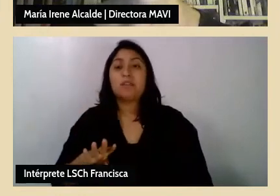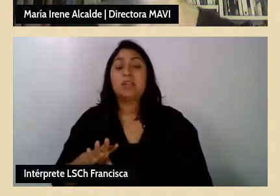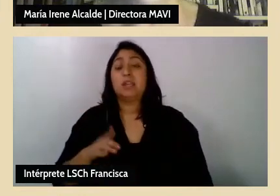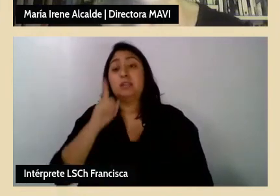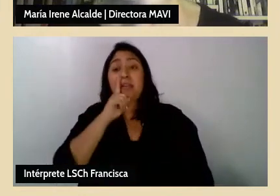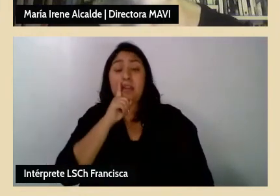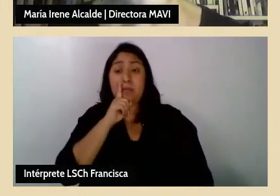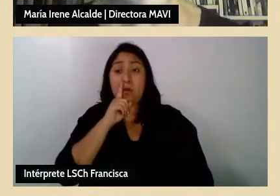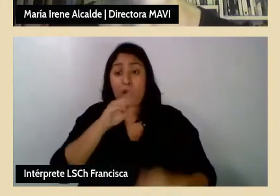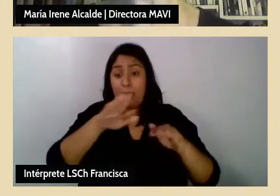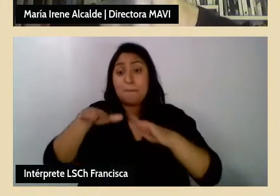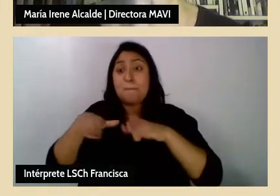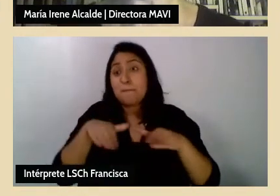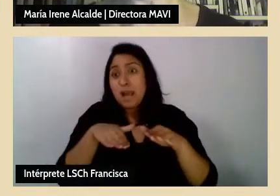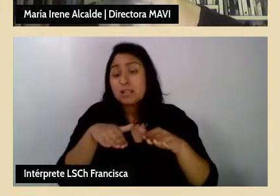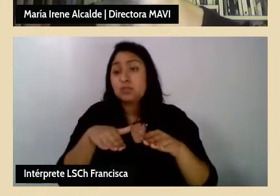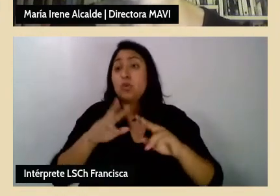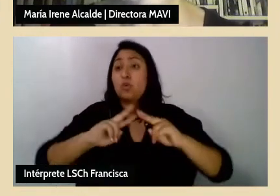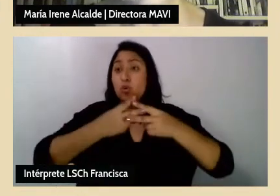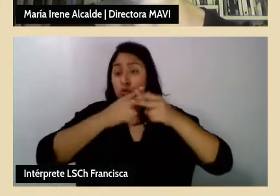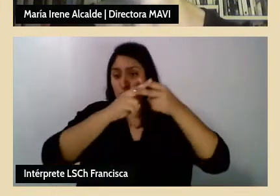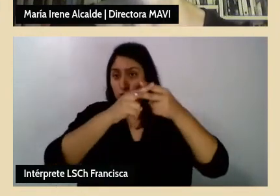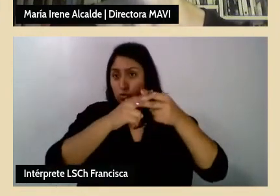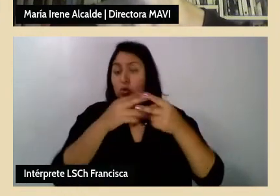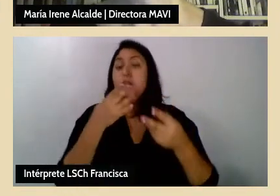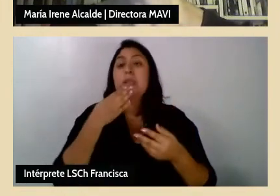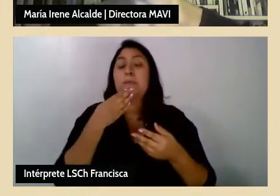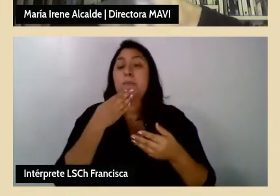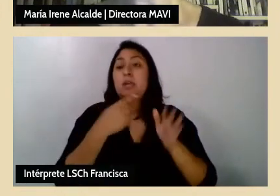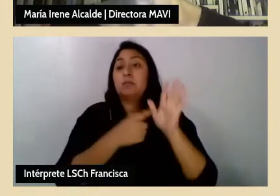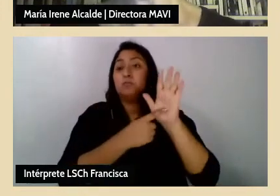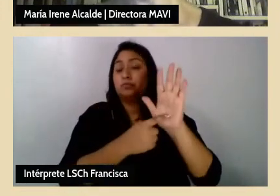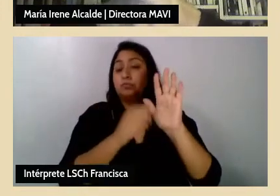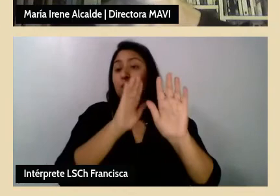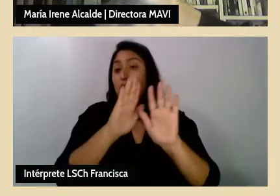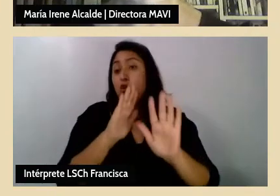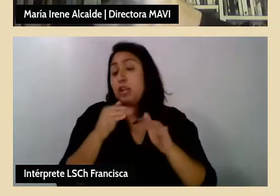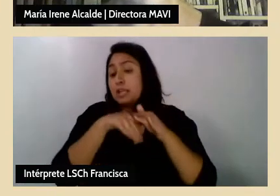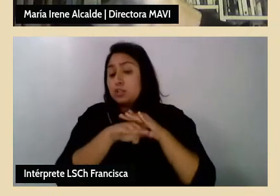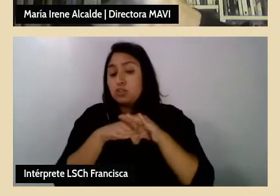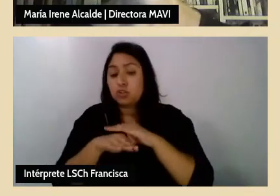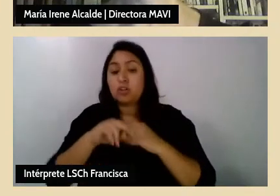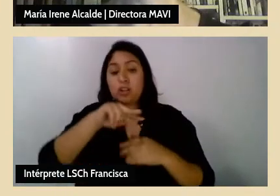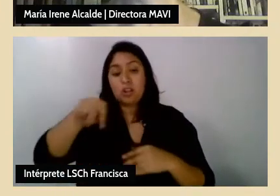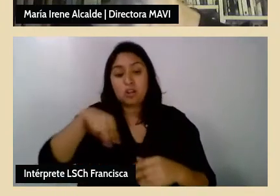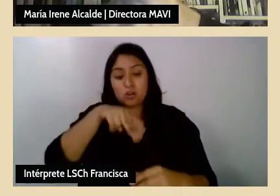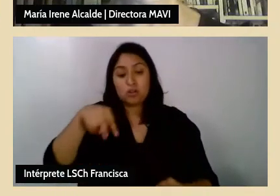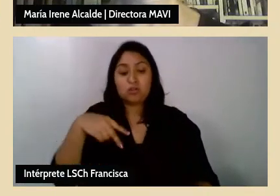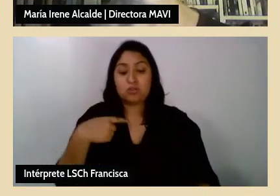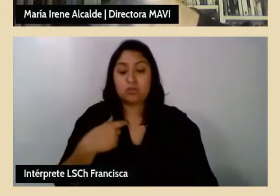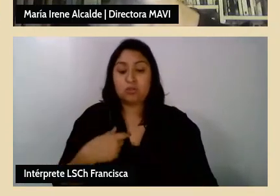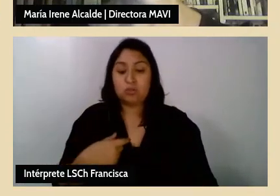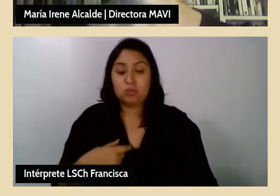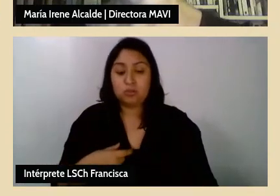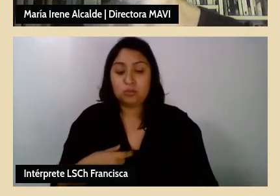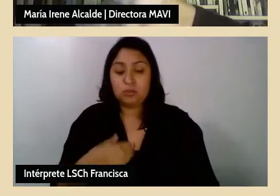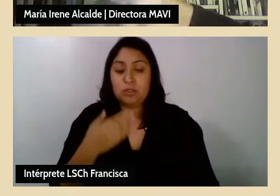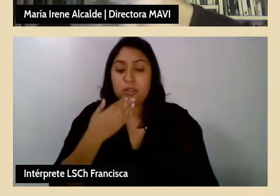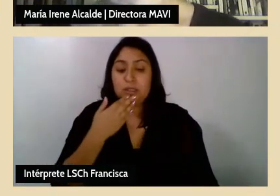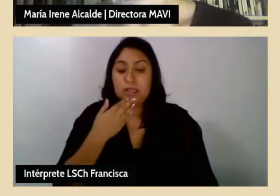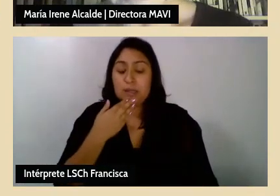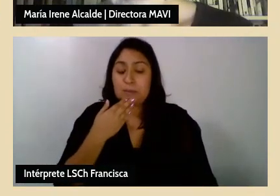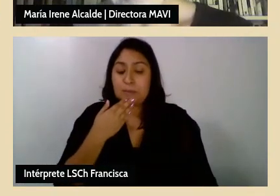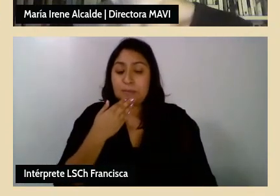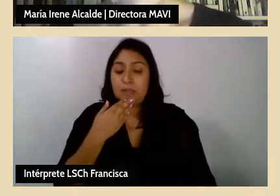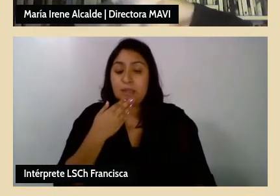¿no es cierto?, lo que lo circunda, por su colección, por nosotros, su personal, y por el prestigio, por